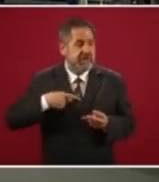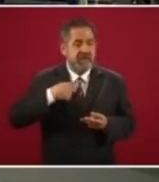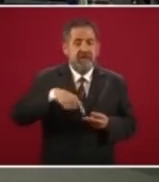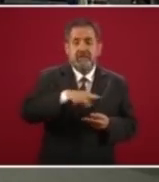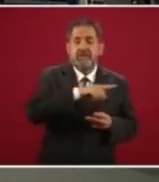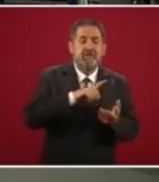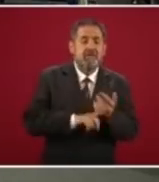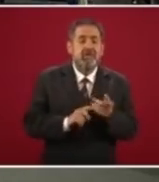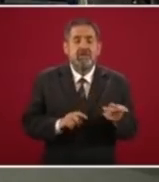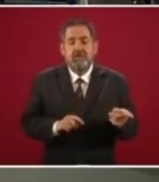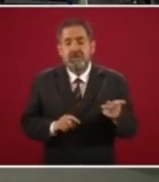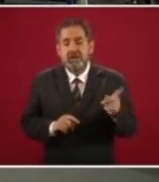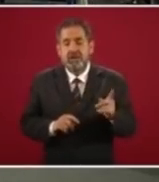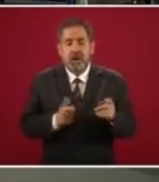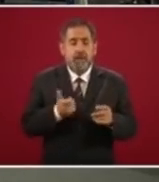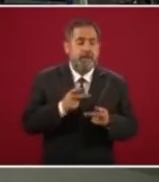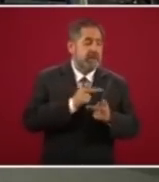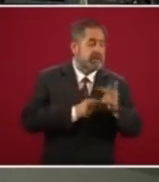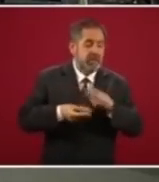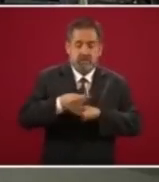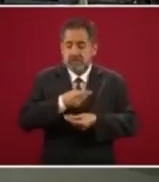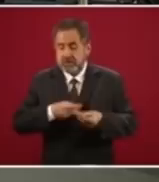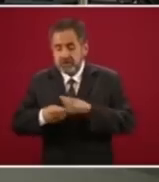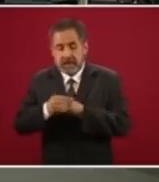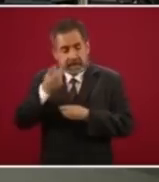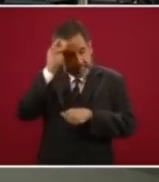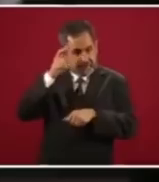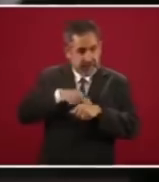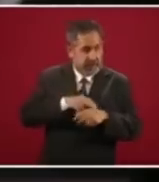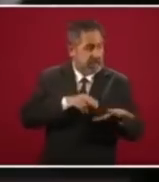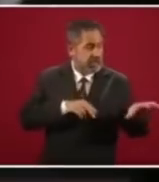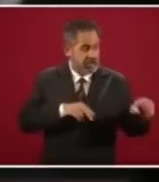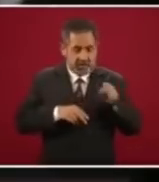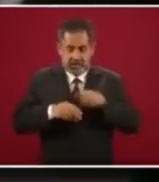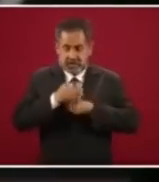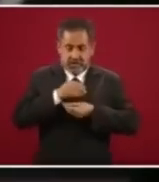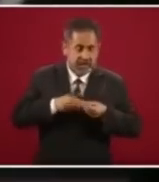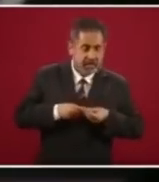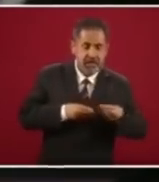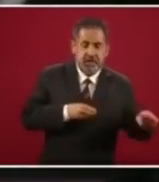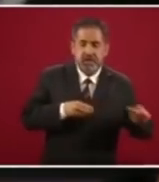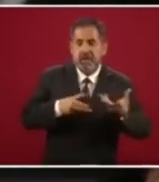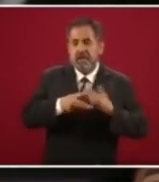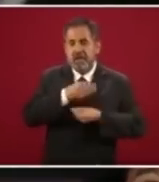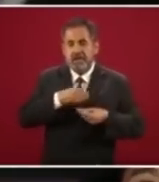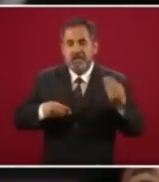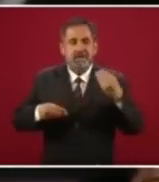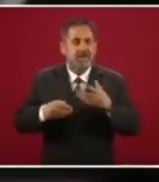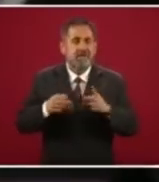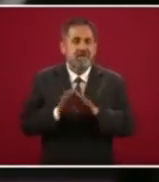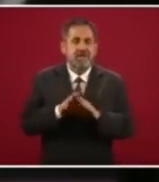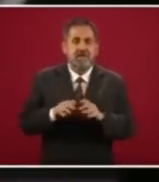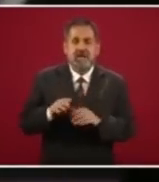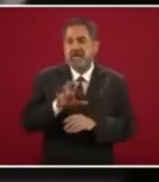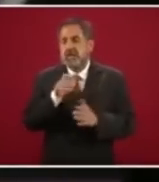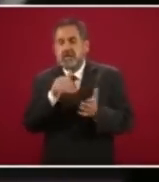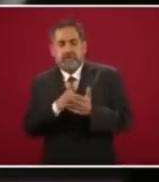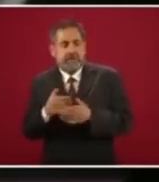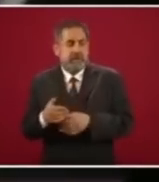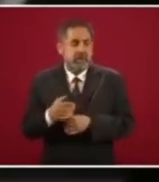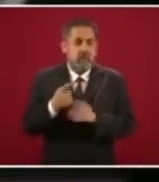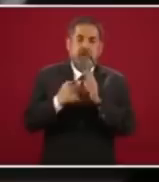hacía autopréstamos, el director Pedro Hernández Solorio, autopréstamos por 500,000,